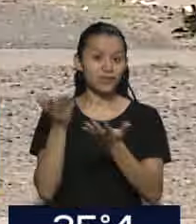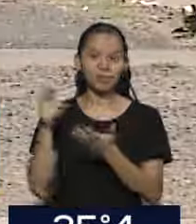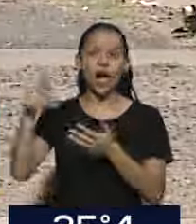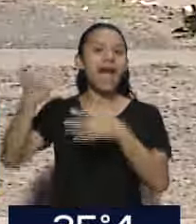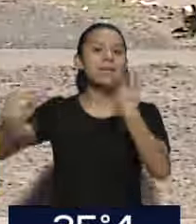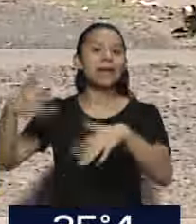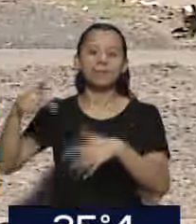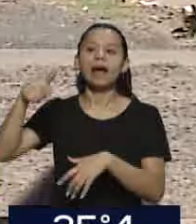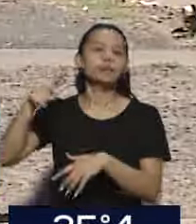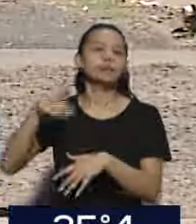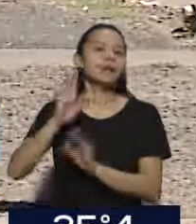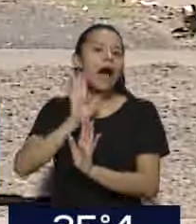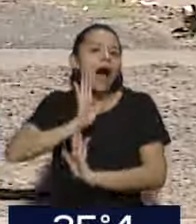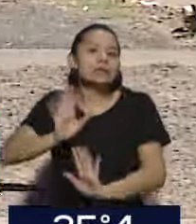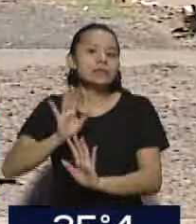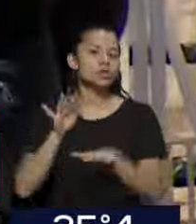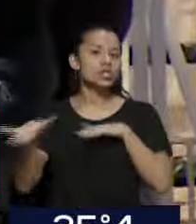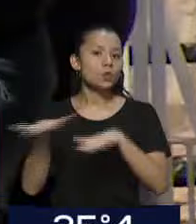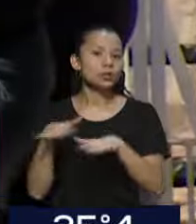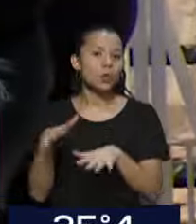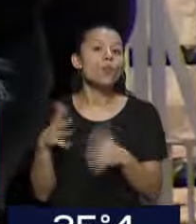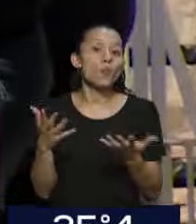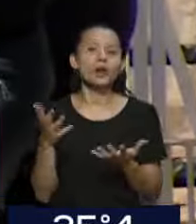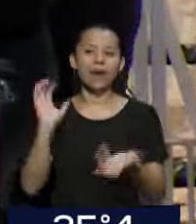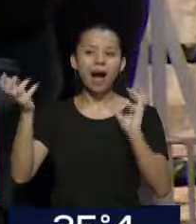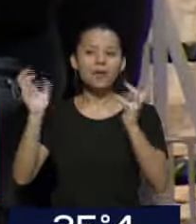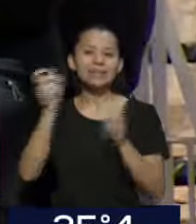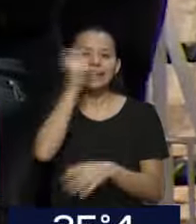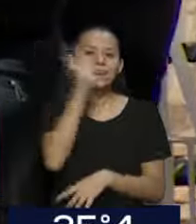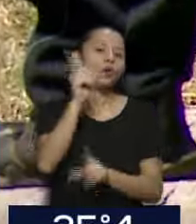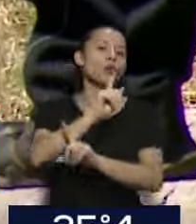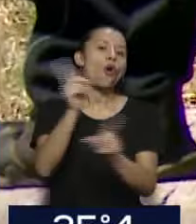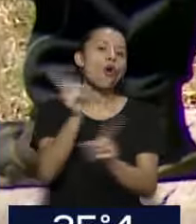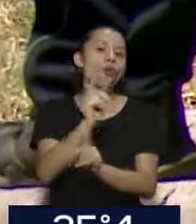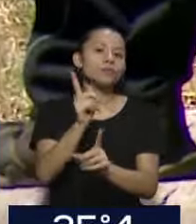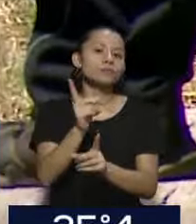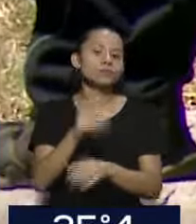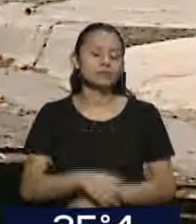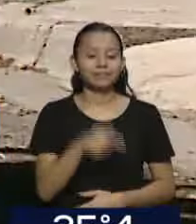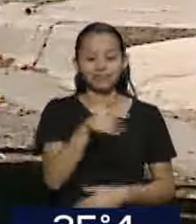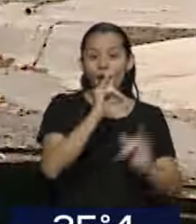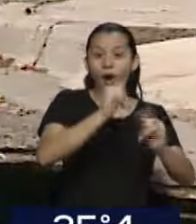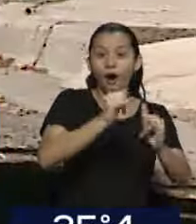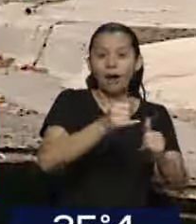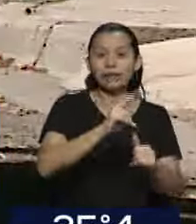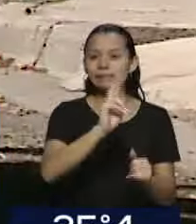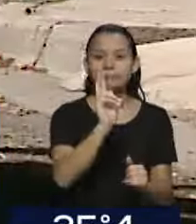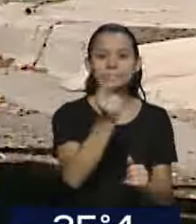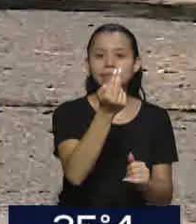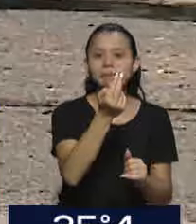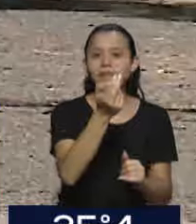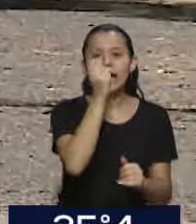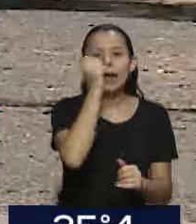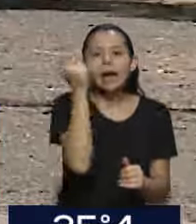y es por eso que no resultó una emergencia para salvarle la vida a esa persona que falleció producto del impacto de